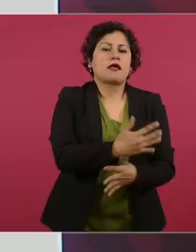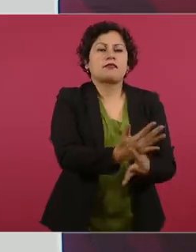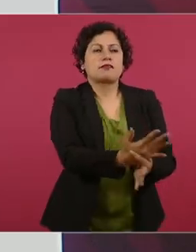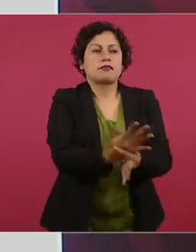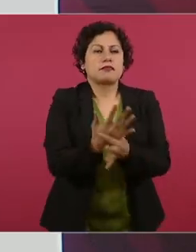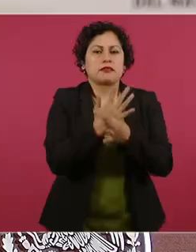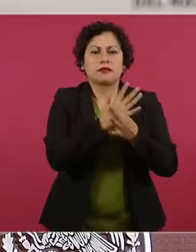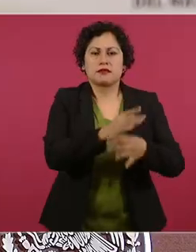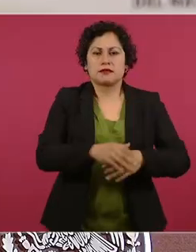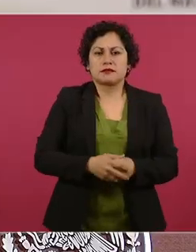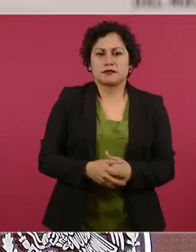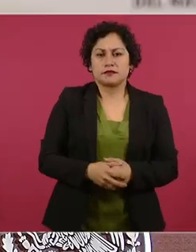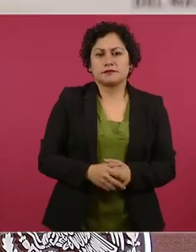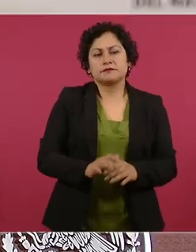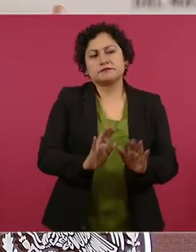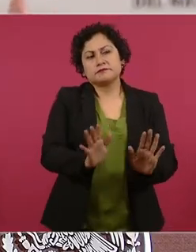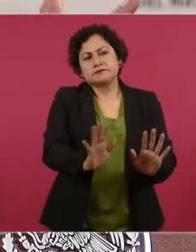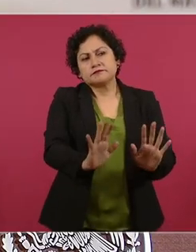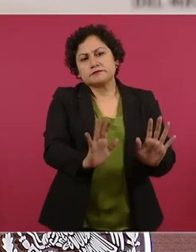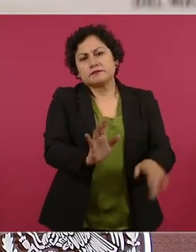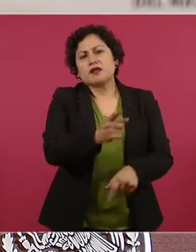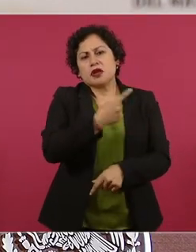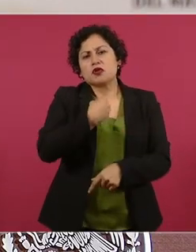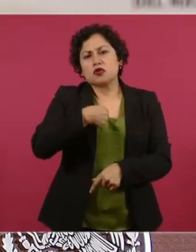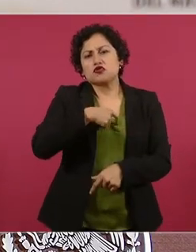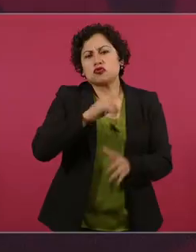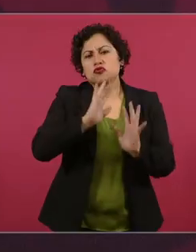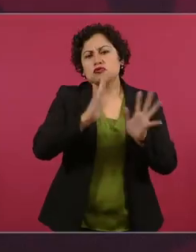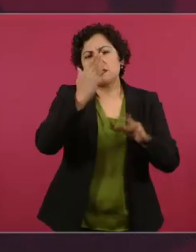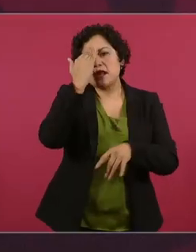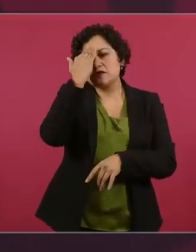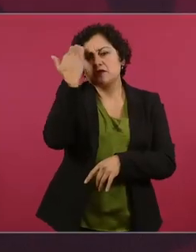no, eso ya lo sabemos, si nosotros financiamos esas campañas.